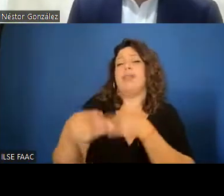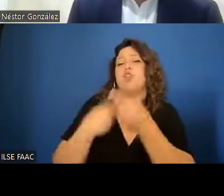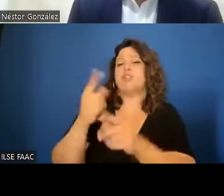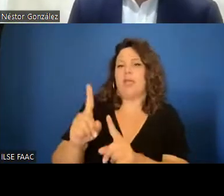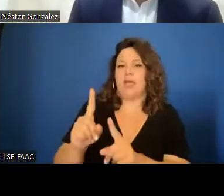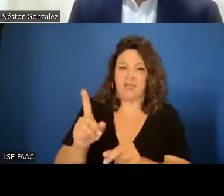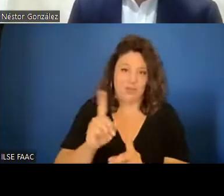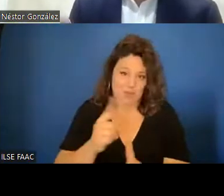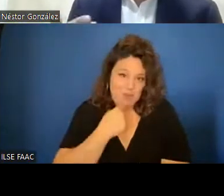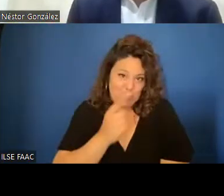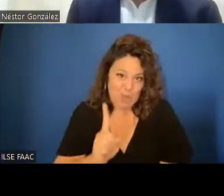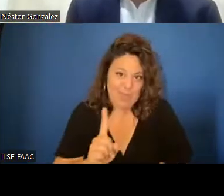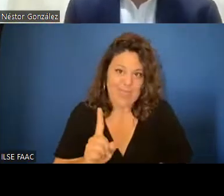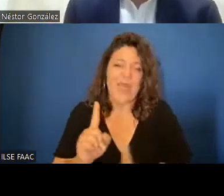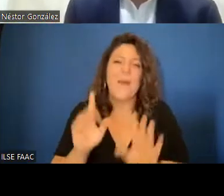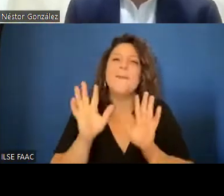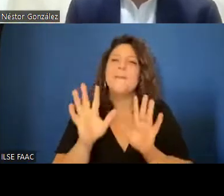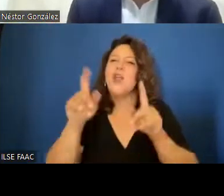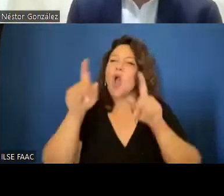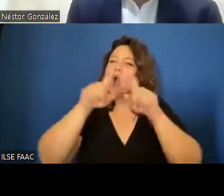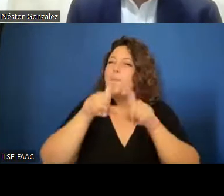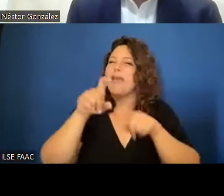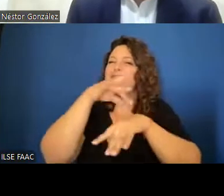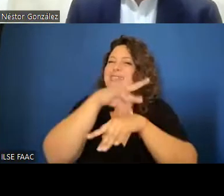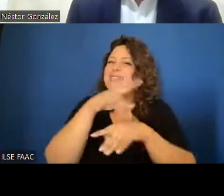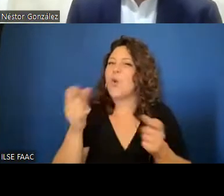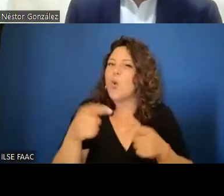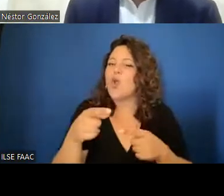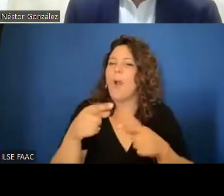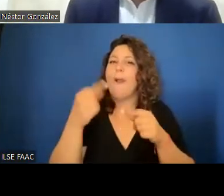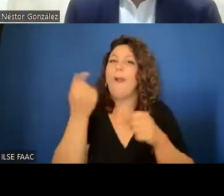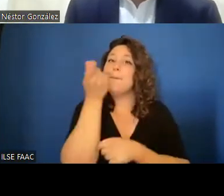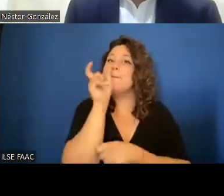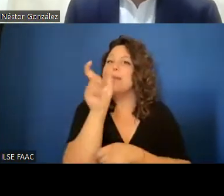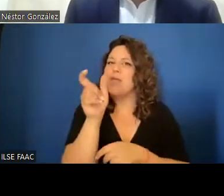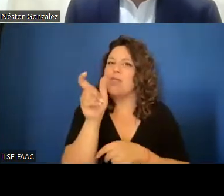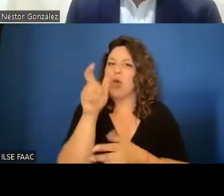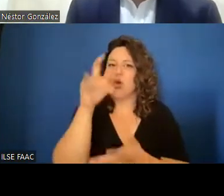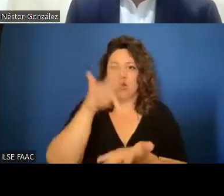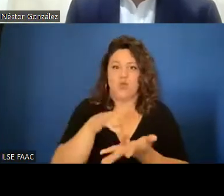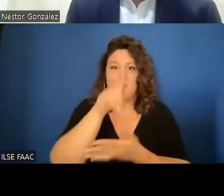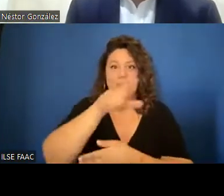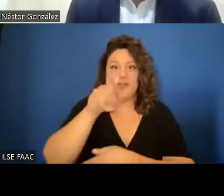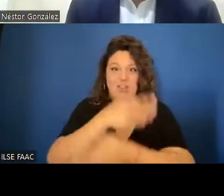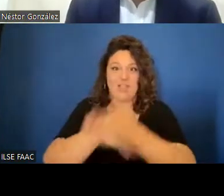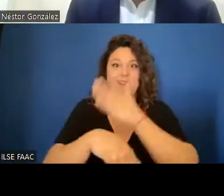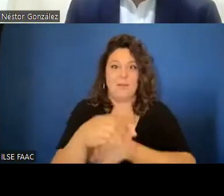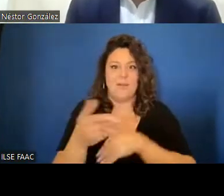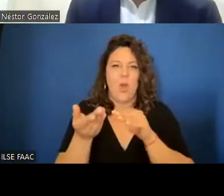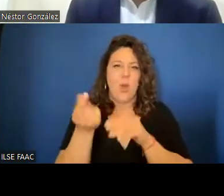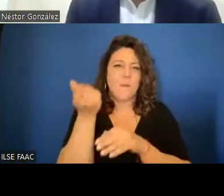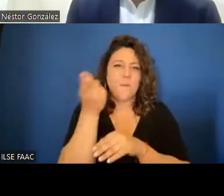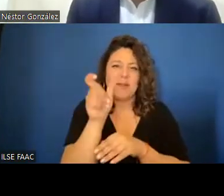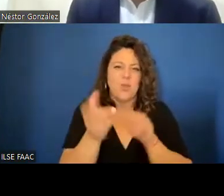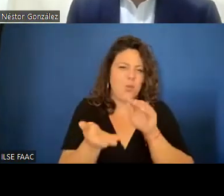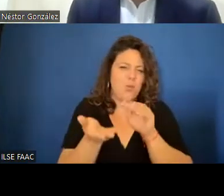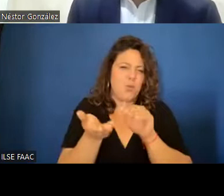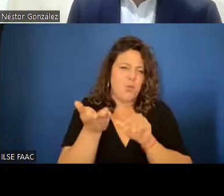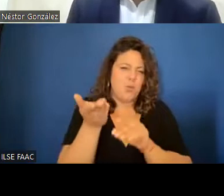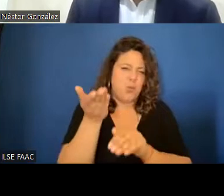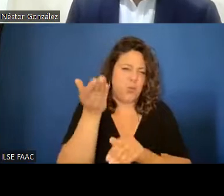¿cuáles son las discriminaciones más habituales, ¿no?, que puede tener una persona con discapacidad? ¿Y crees que esta